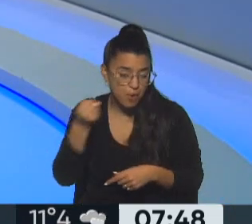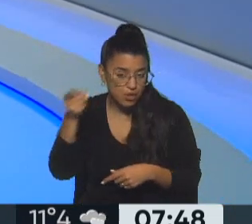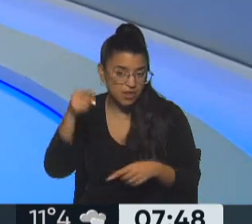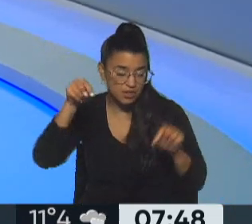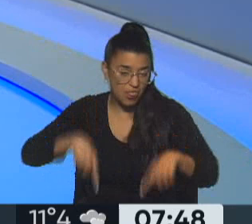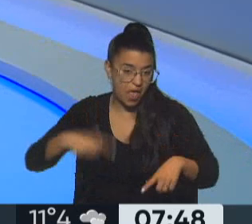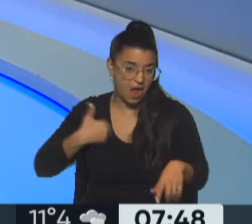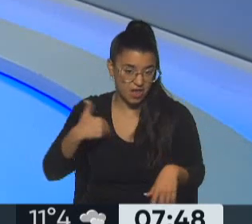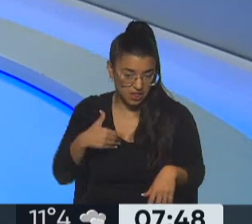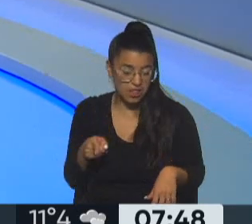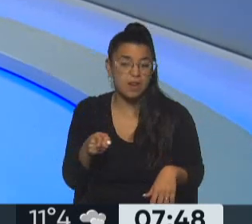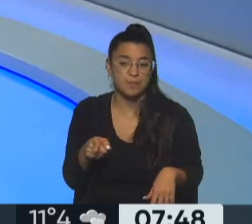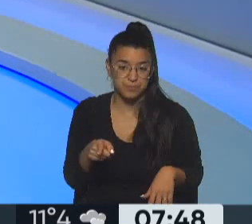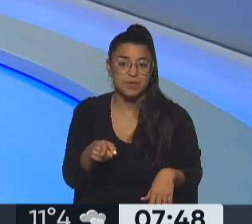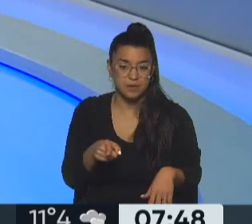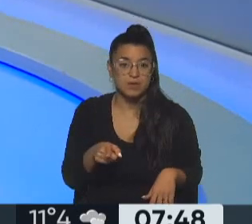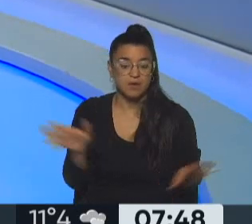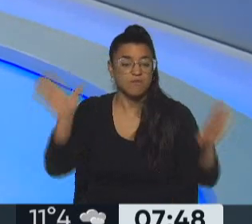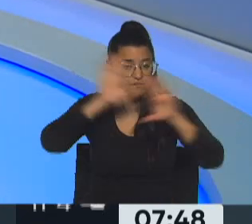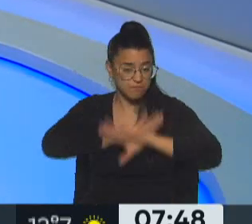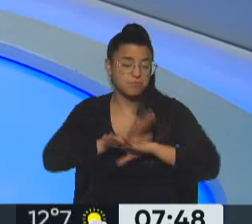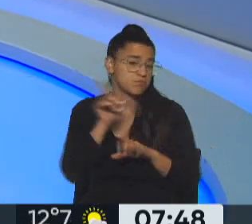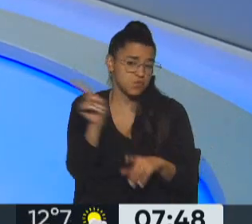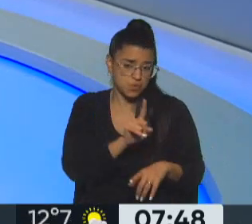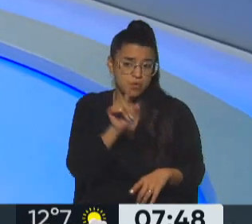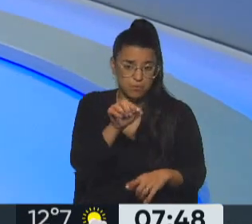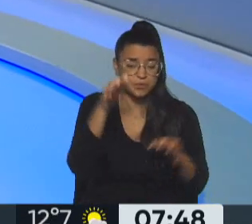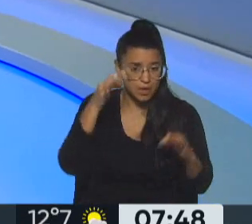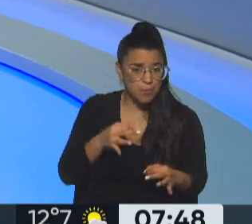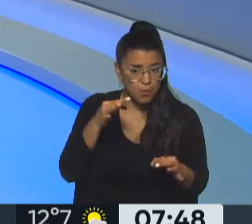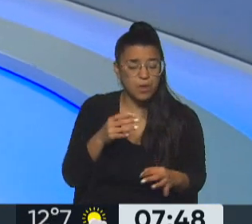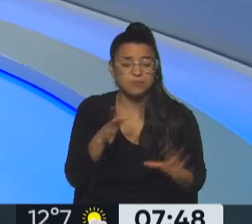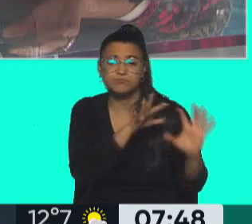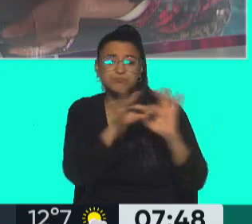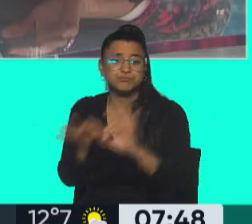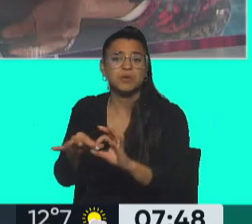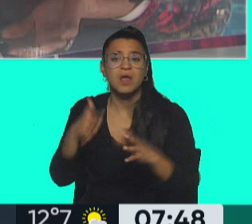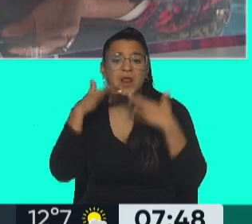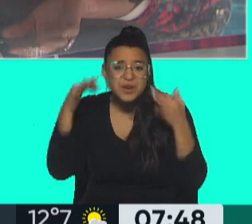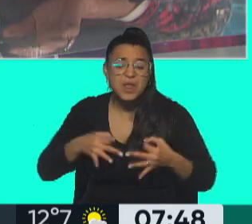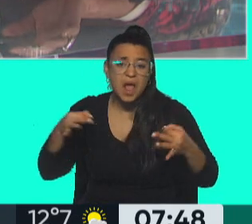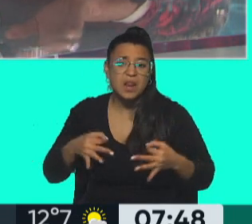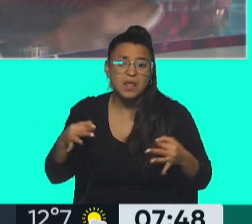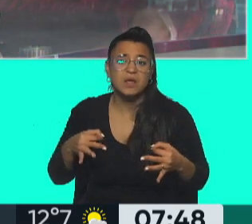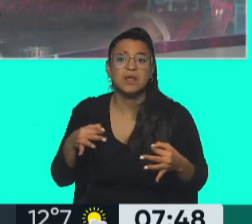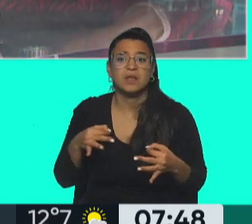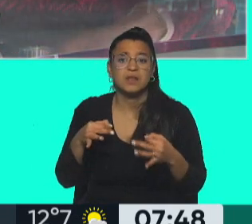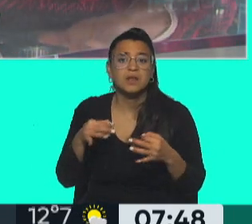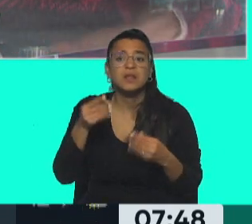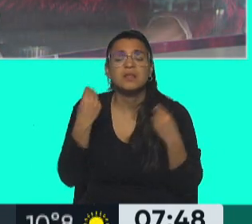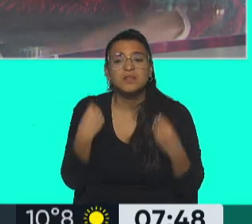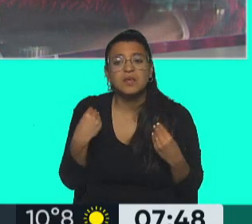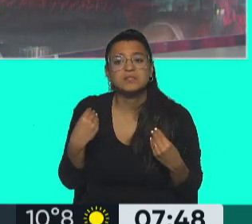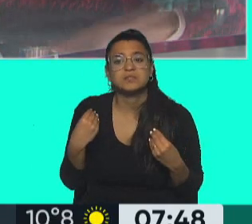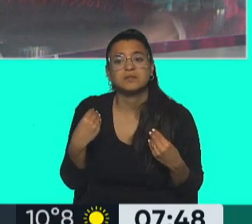bueno no estás tan equivocada con ese ese pequeño fallido tiene que ver con la Real realidad como decía gasta ya que